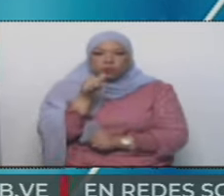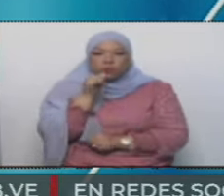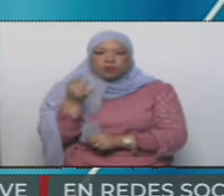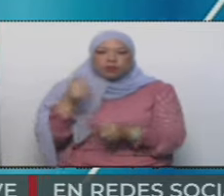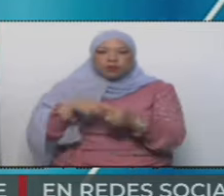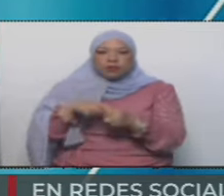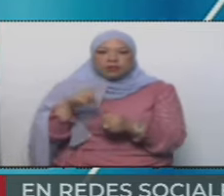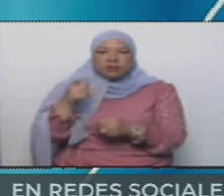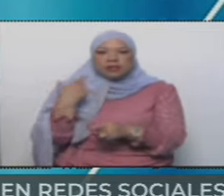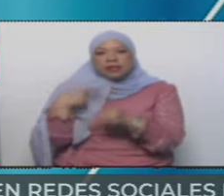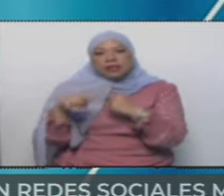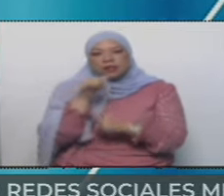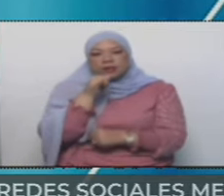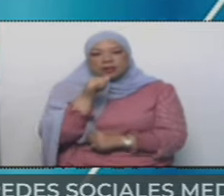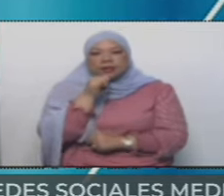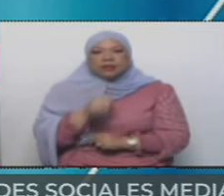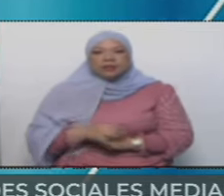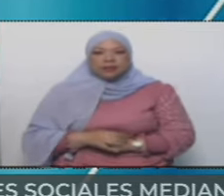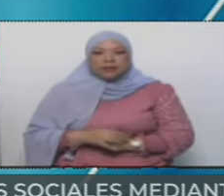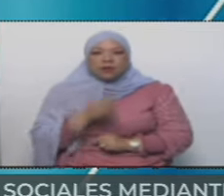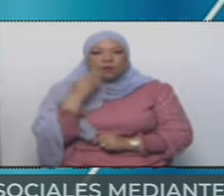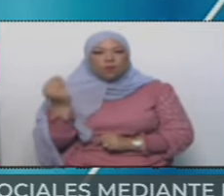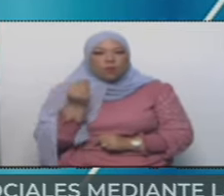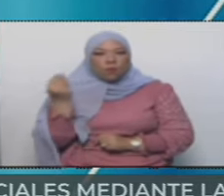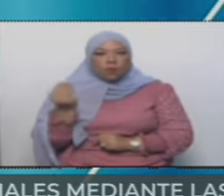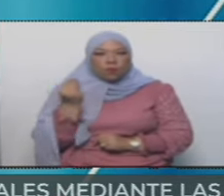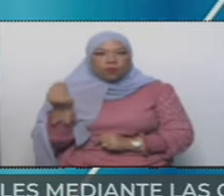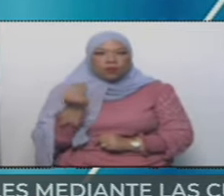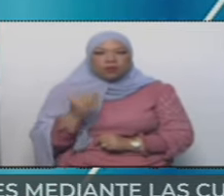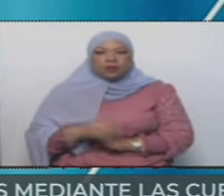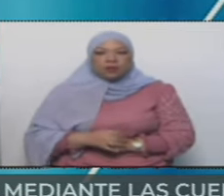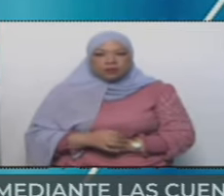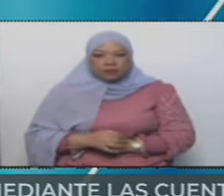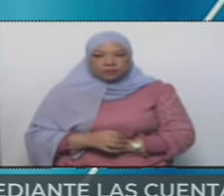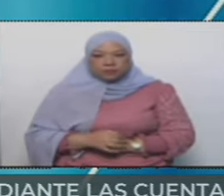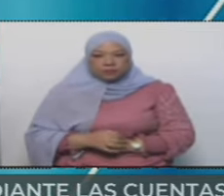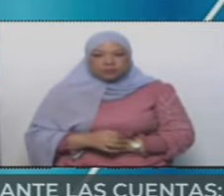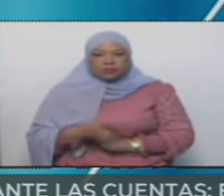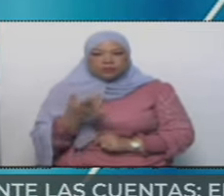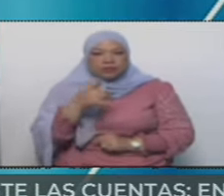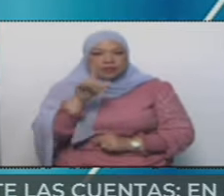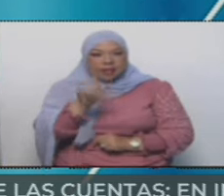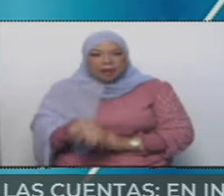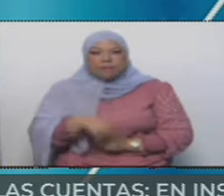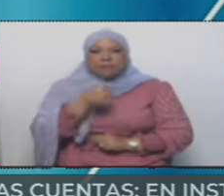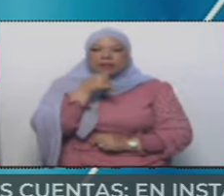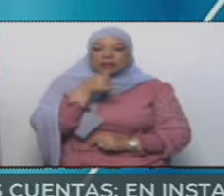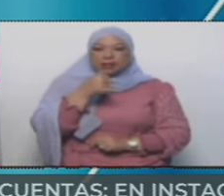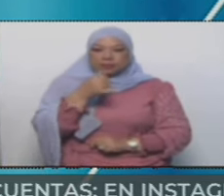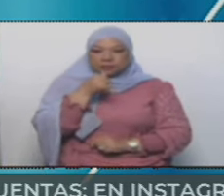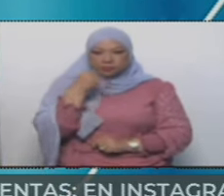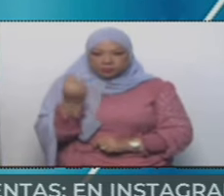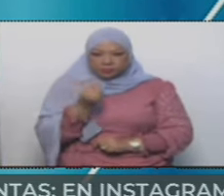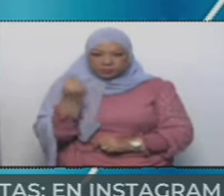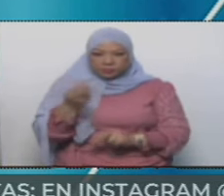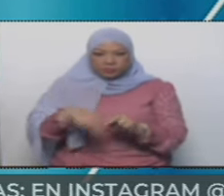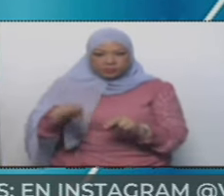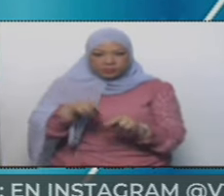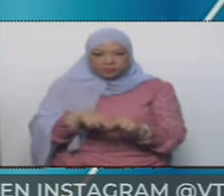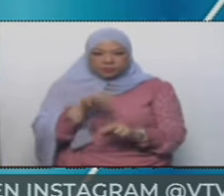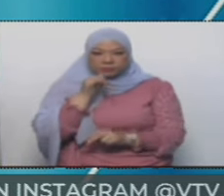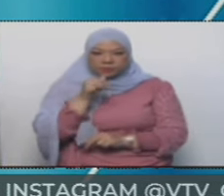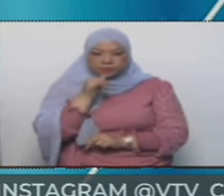y afuera. Jóvenes, muy jóvenes. Adultos, muy adultos. Niños,